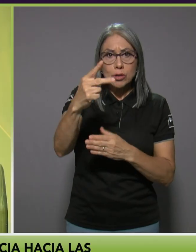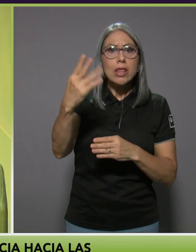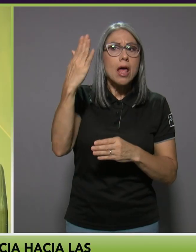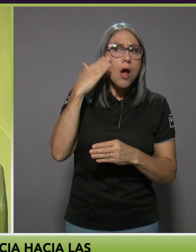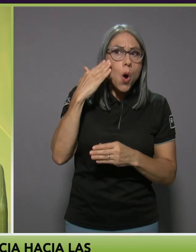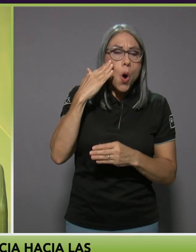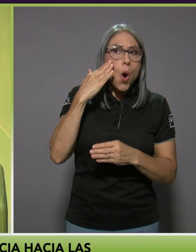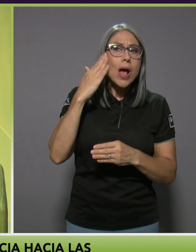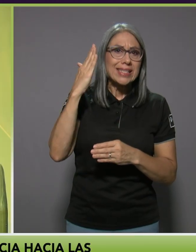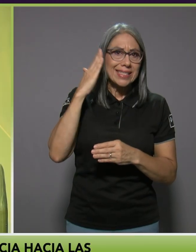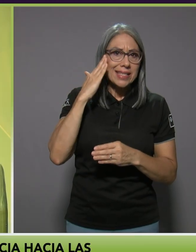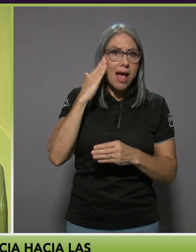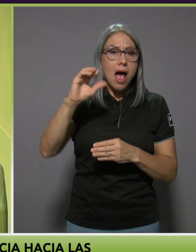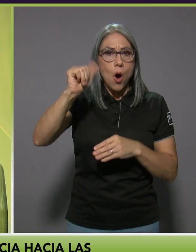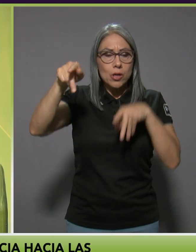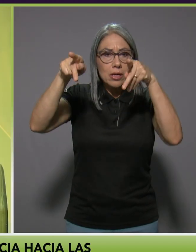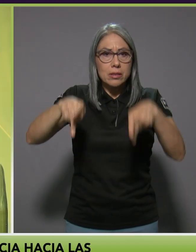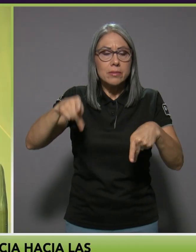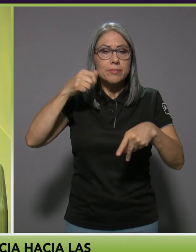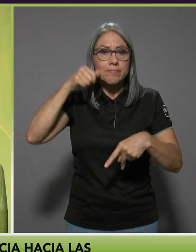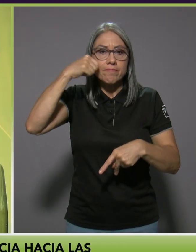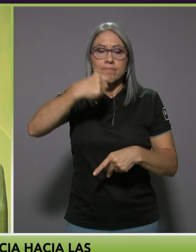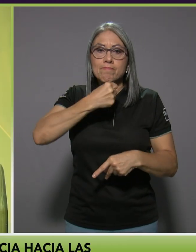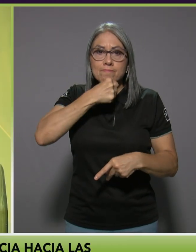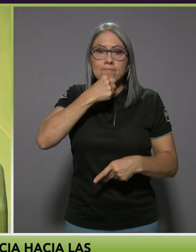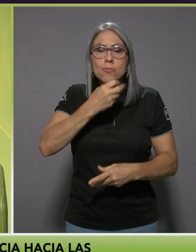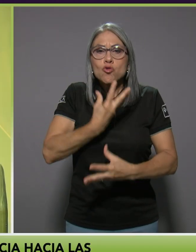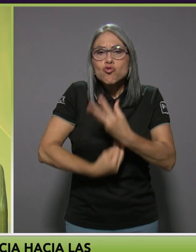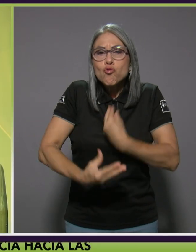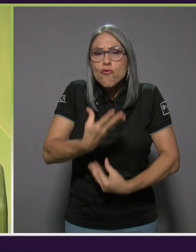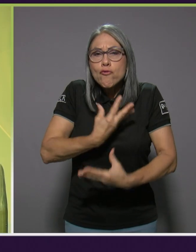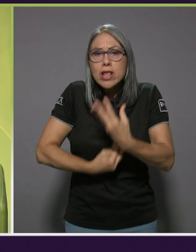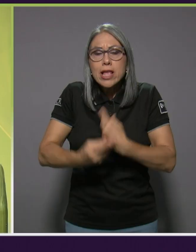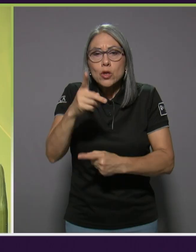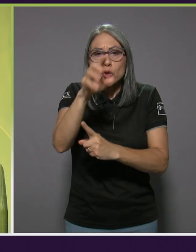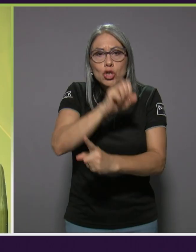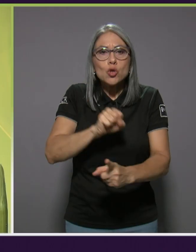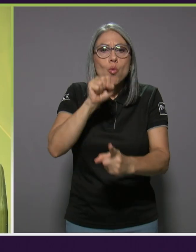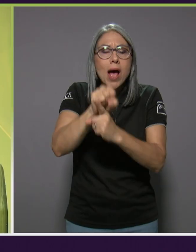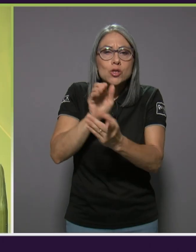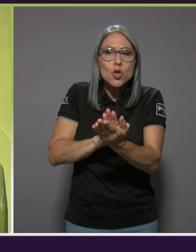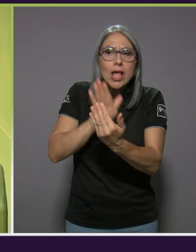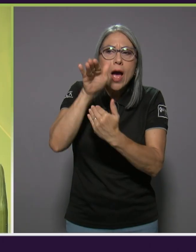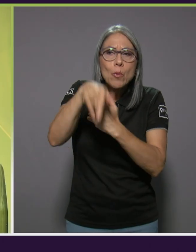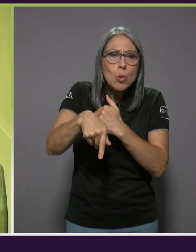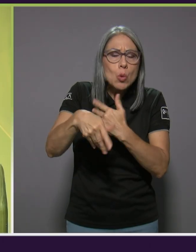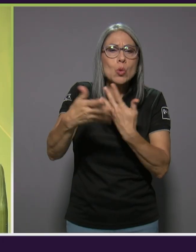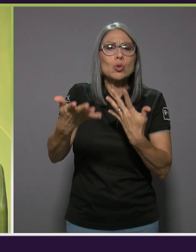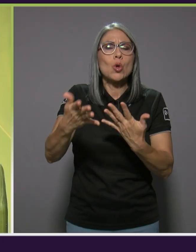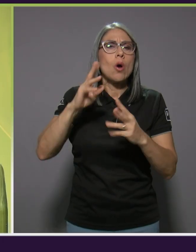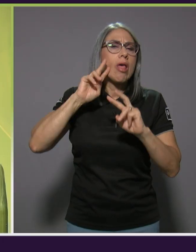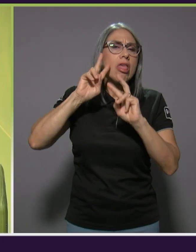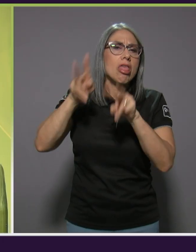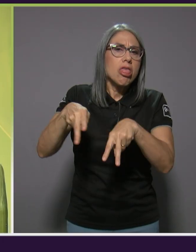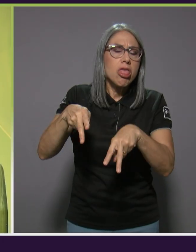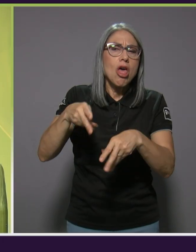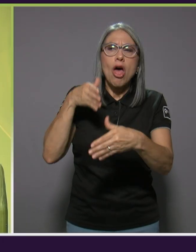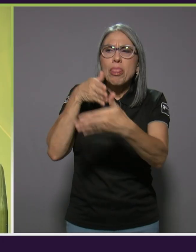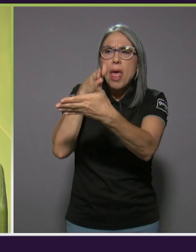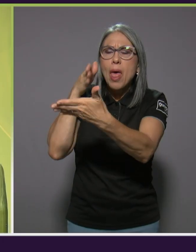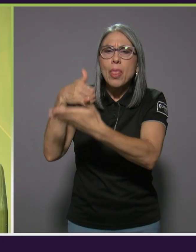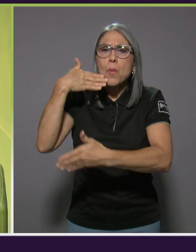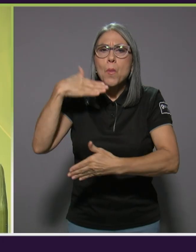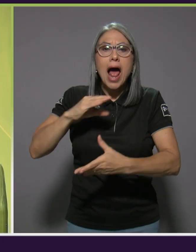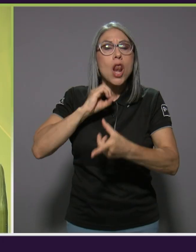otra persona adulta mayor que está sufriendo algún tipo de situación de abuso, de maltrato, de negligencia o de